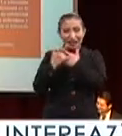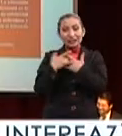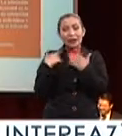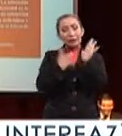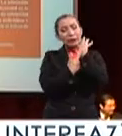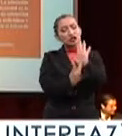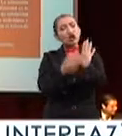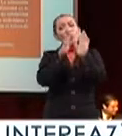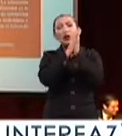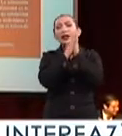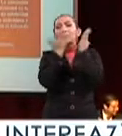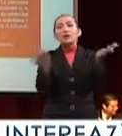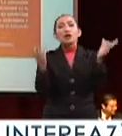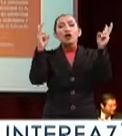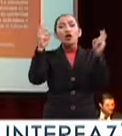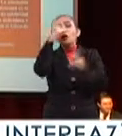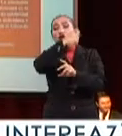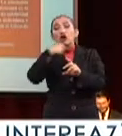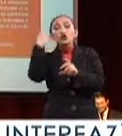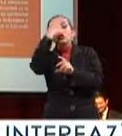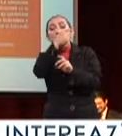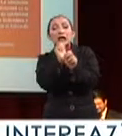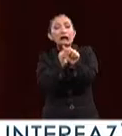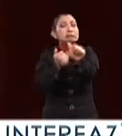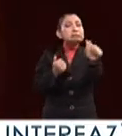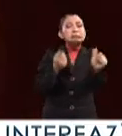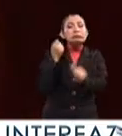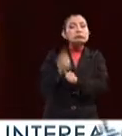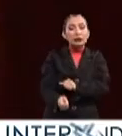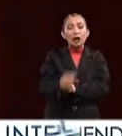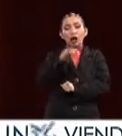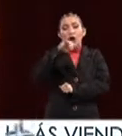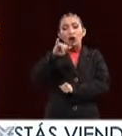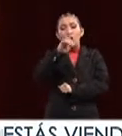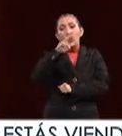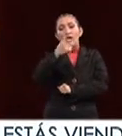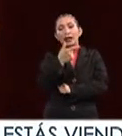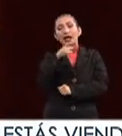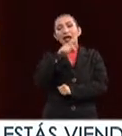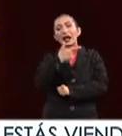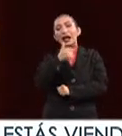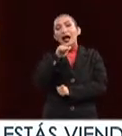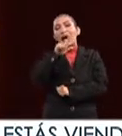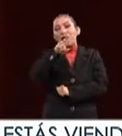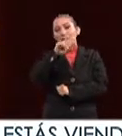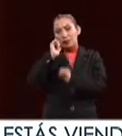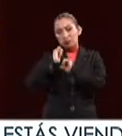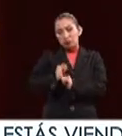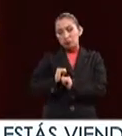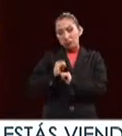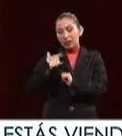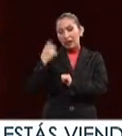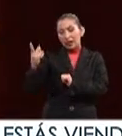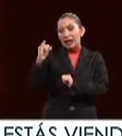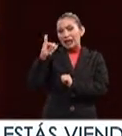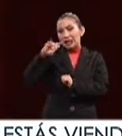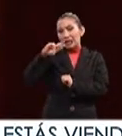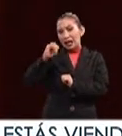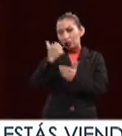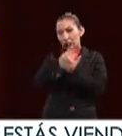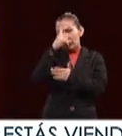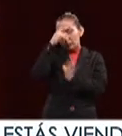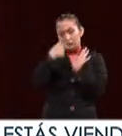la presentación del libro Rostros del Rezago. Jorge Galván Romero, delegado del INEA en Ciudad de México, realizó